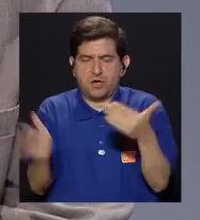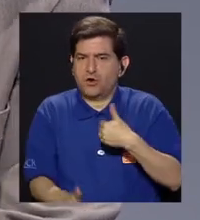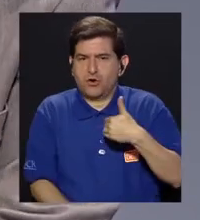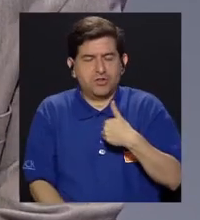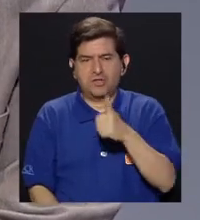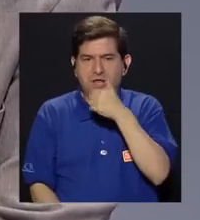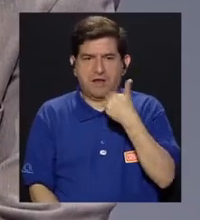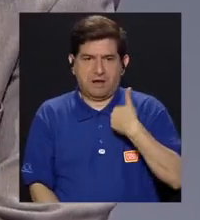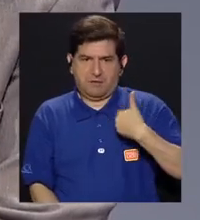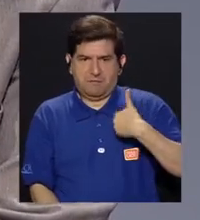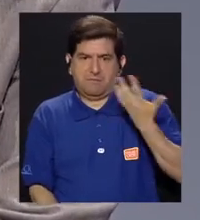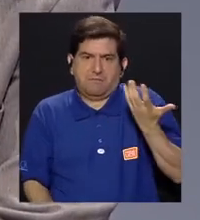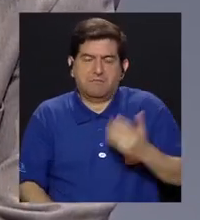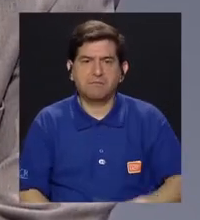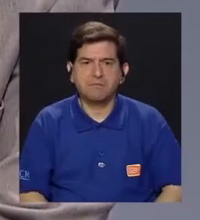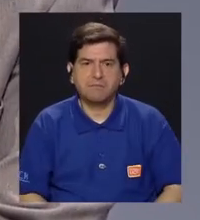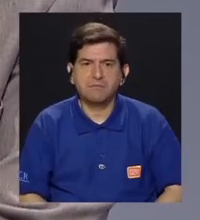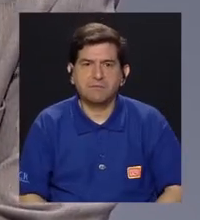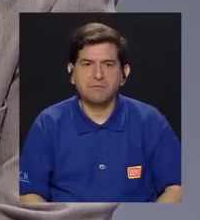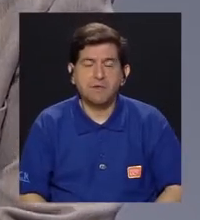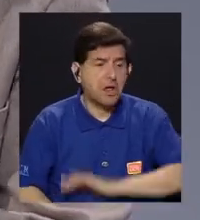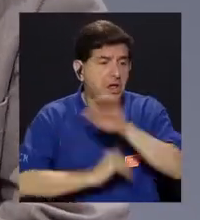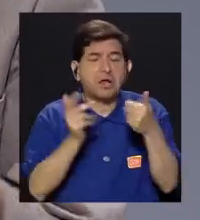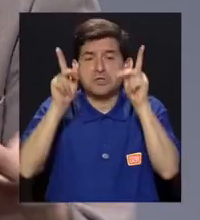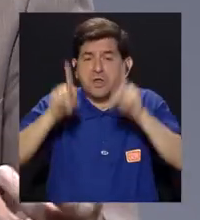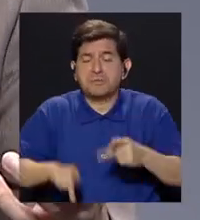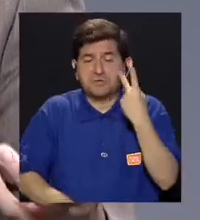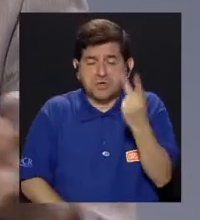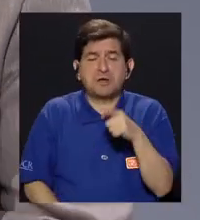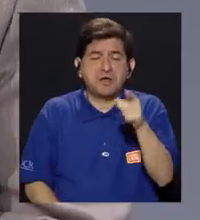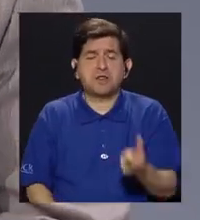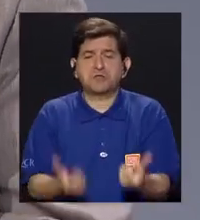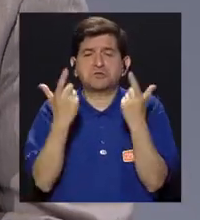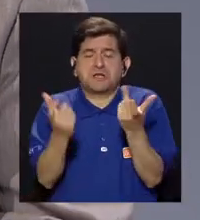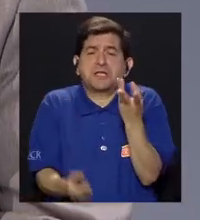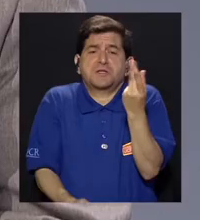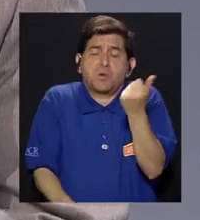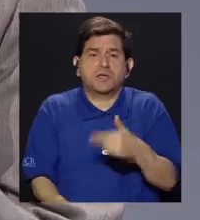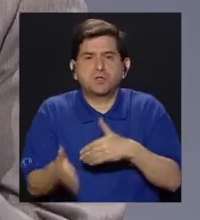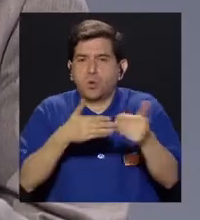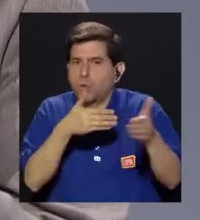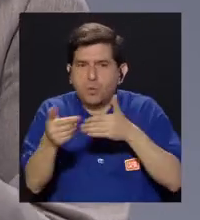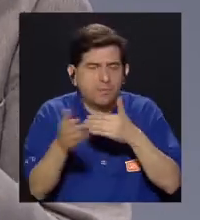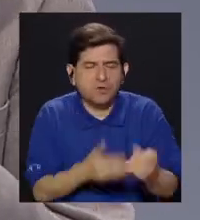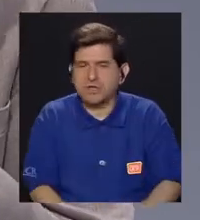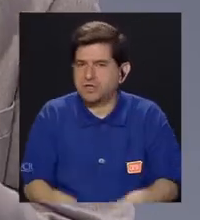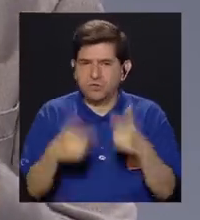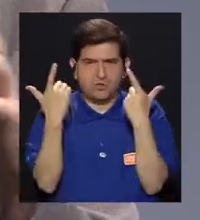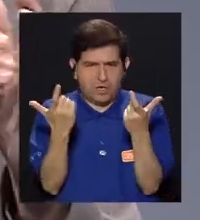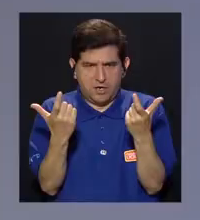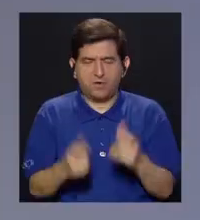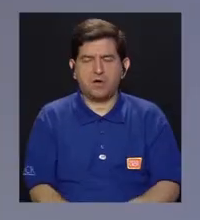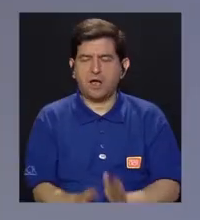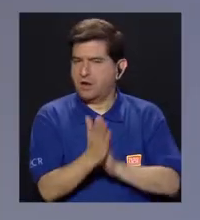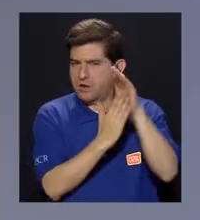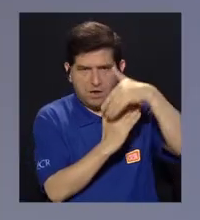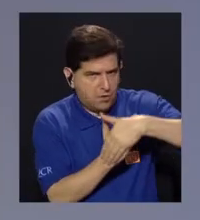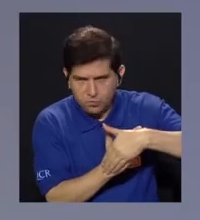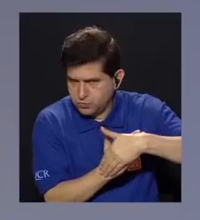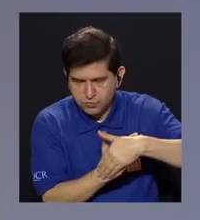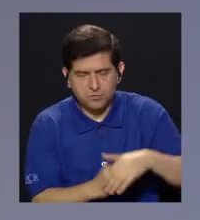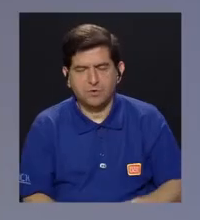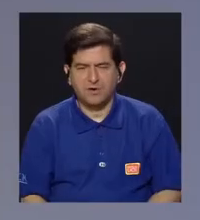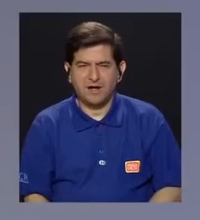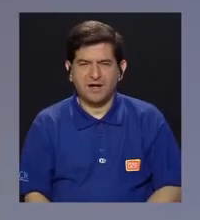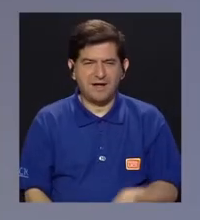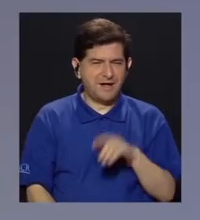públicos no gozan de ese privilegio que cualquiera puede ver cuánto ganan a pesar de que no ganan un salario abusivo